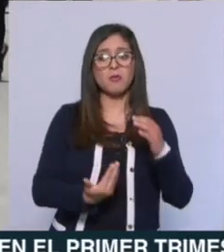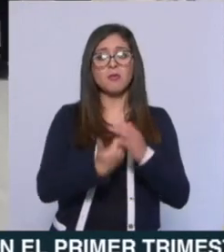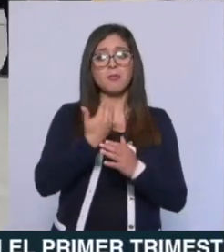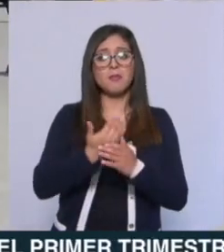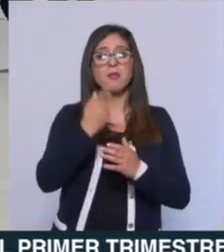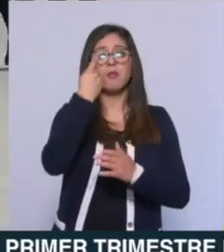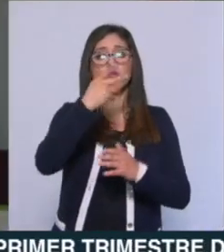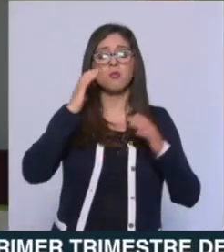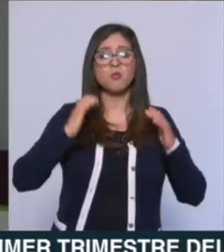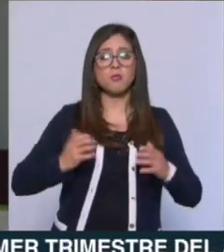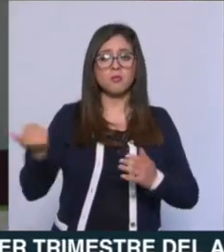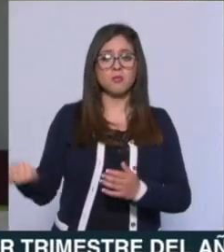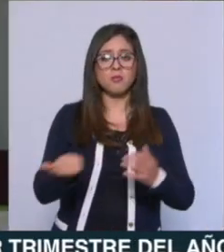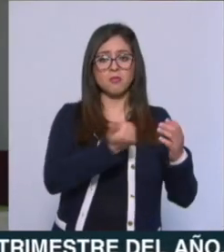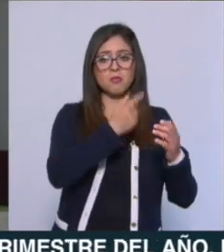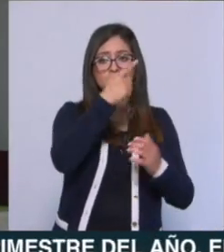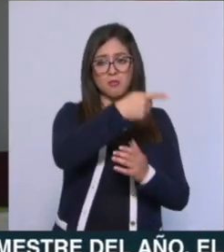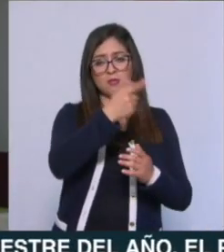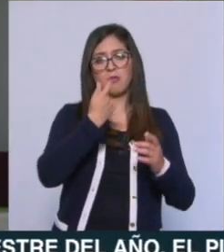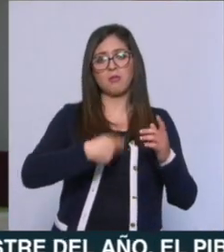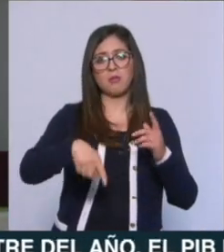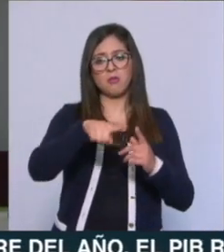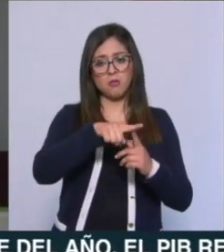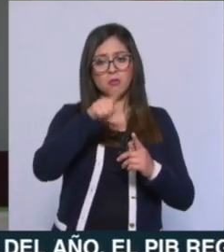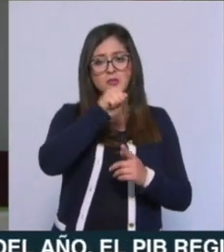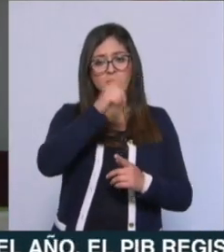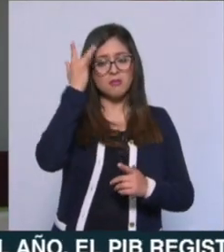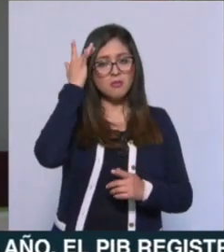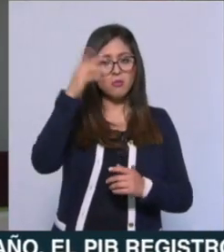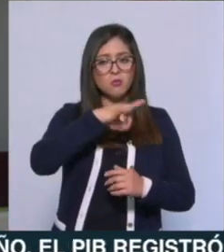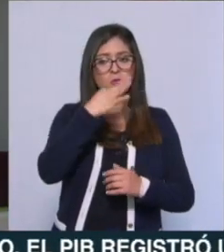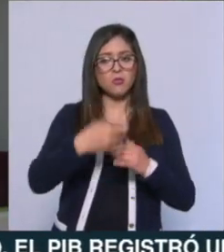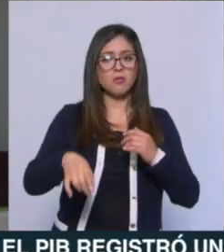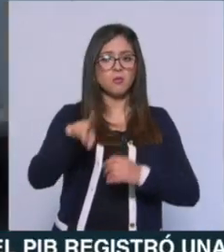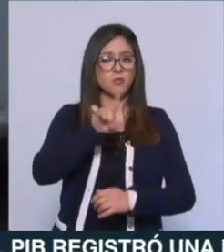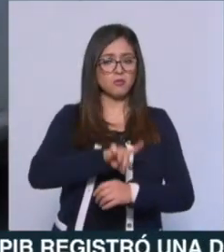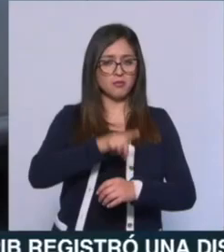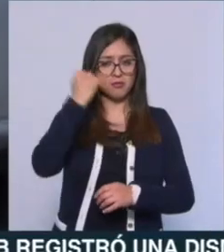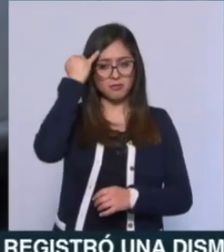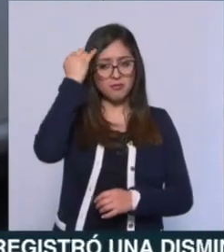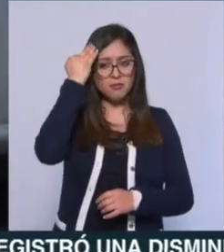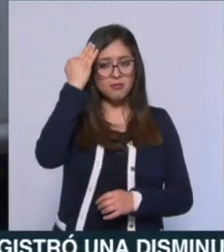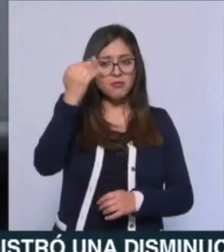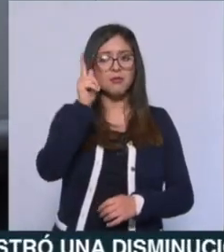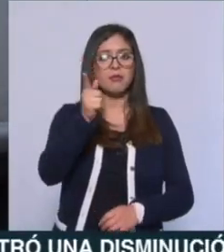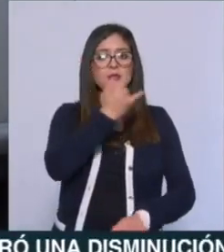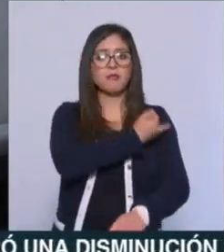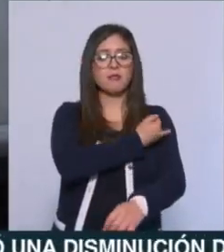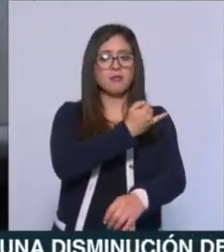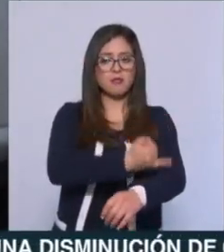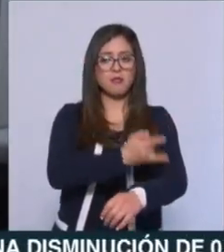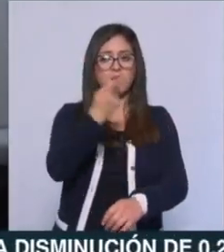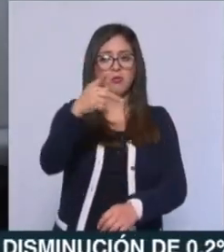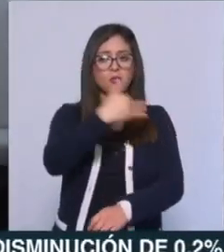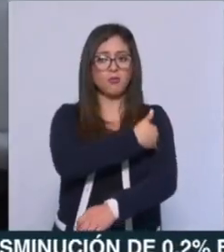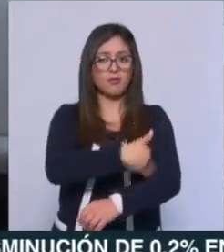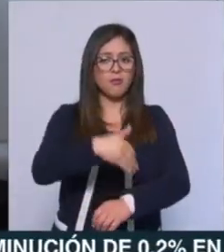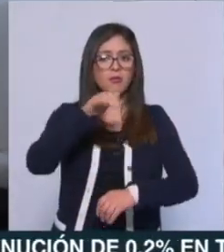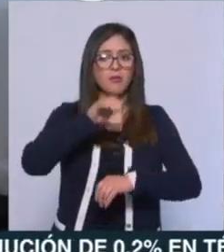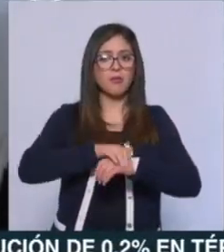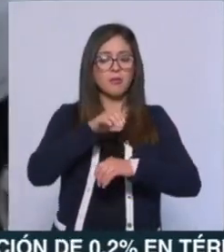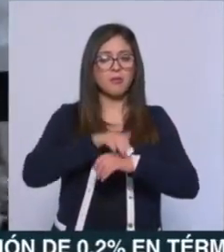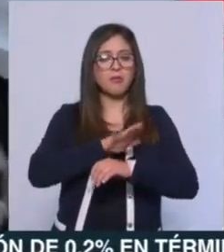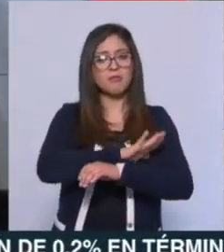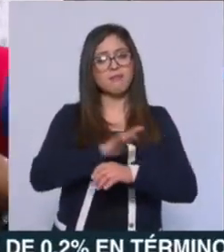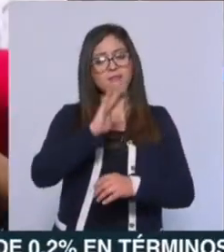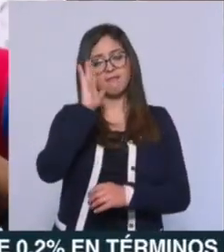de Jesucristo de los Santos de los Últimos Días, en la alcaldía de Iztapalapa, a donde sus familiares y amigos le dieran el